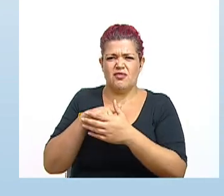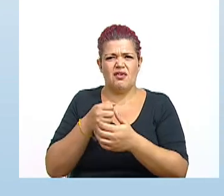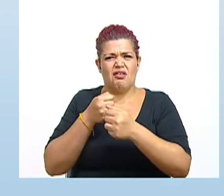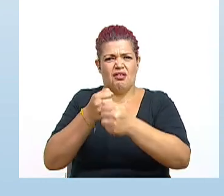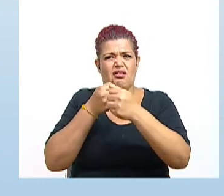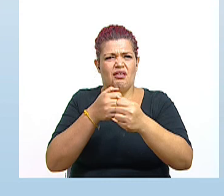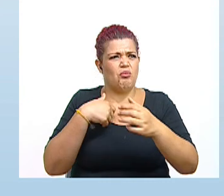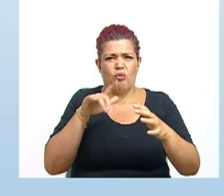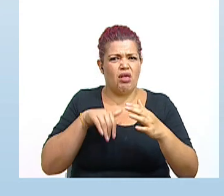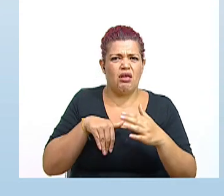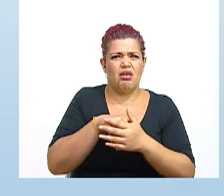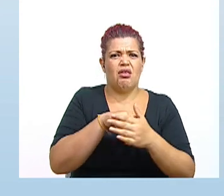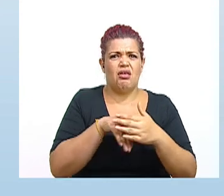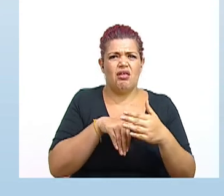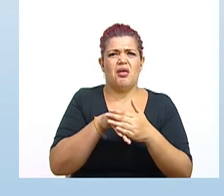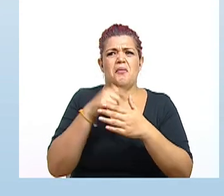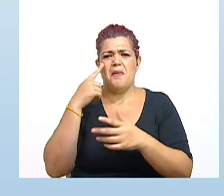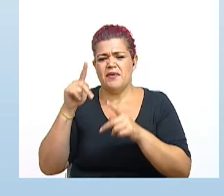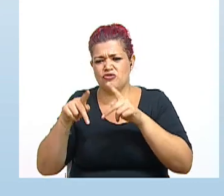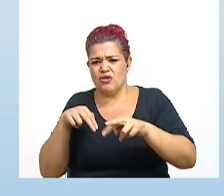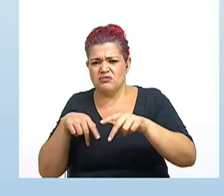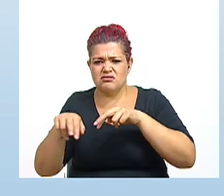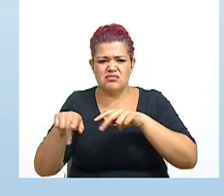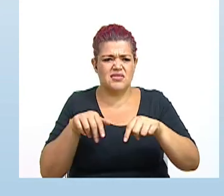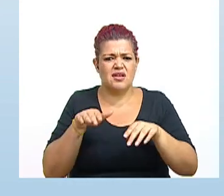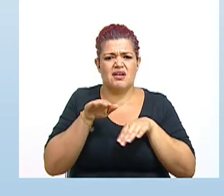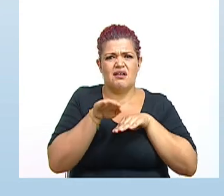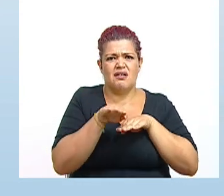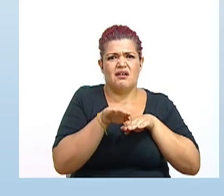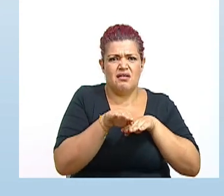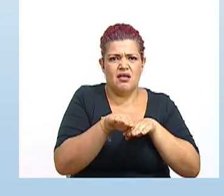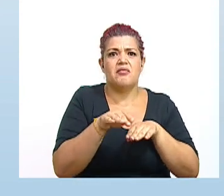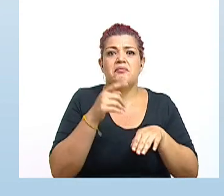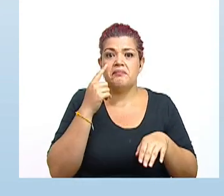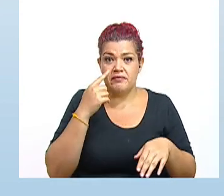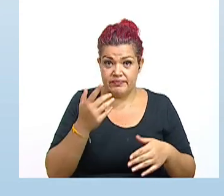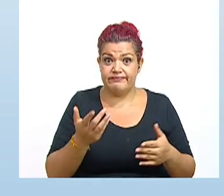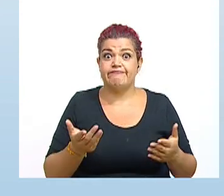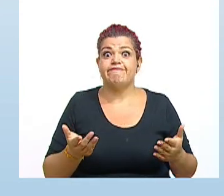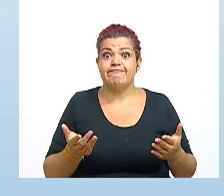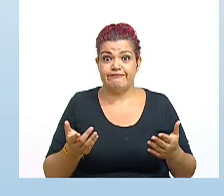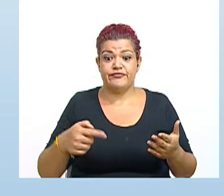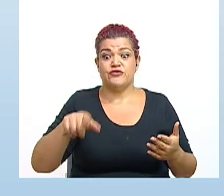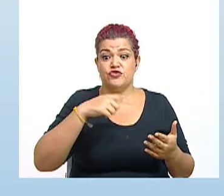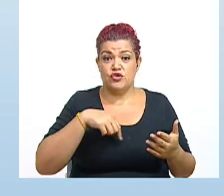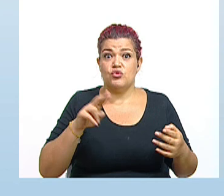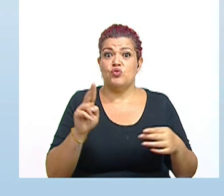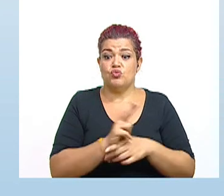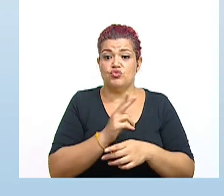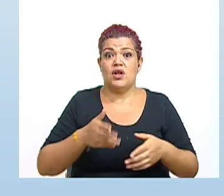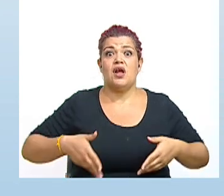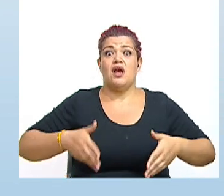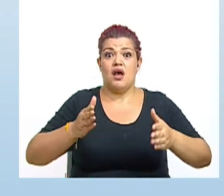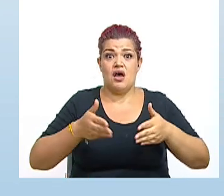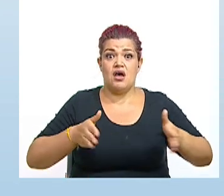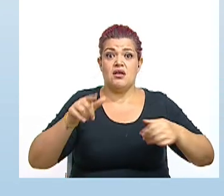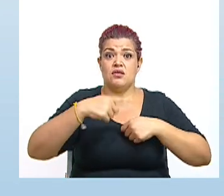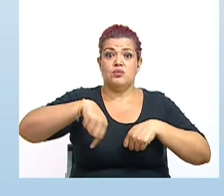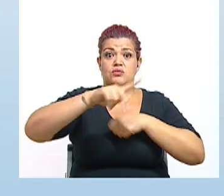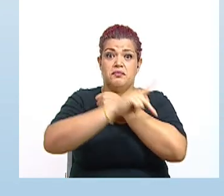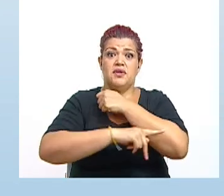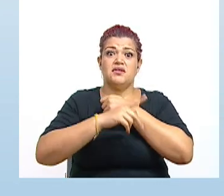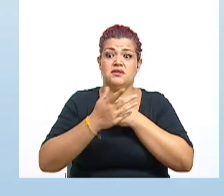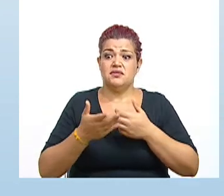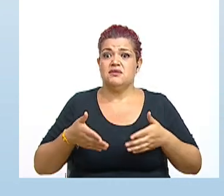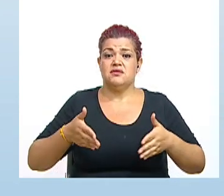han impedido el paso de los transeúntes, de los vehículos en general, de todos los que utilizamos las calles de nuestro país.